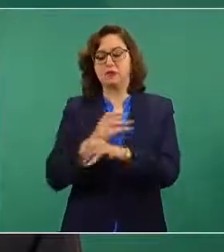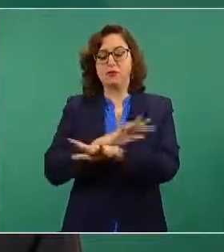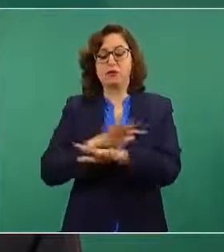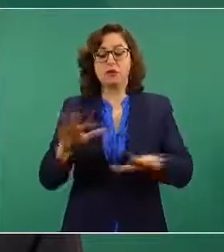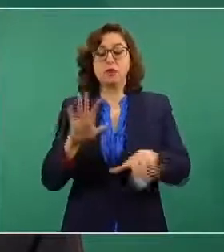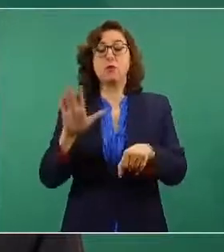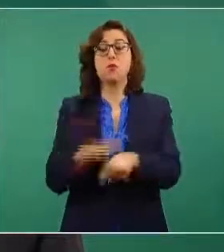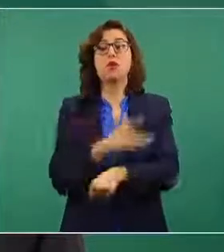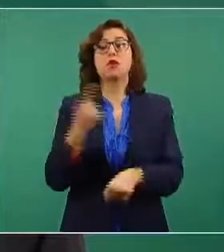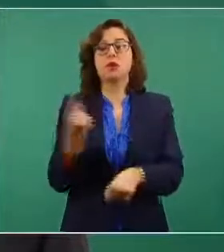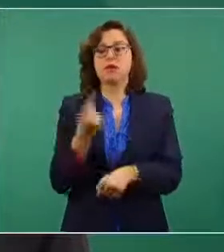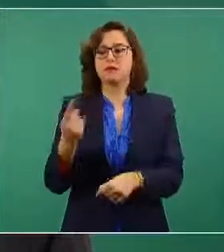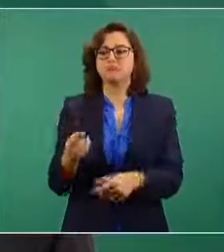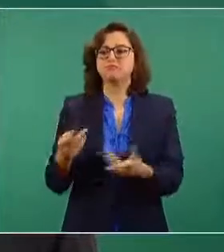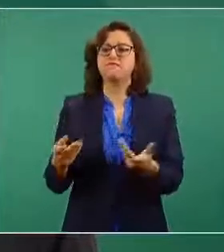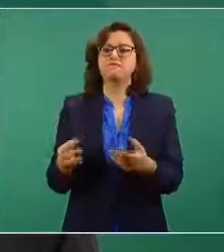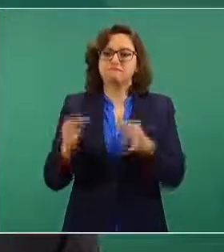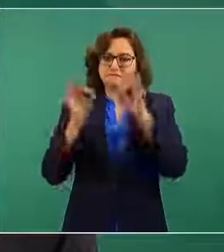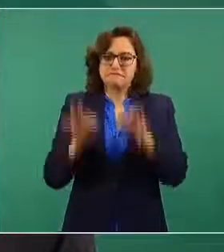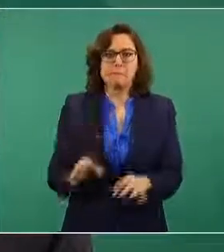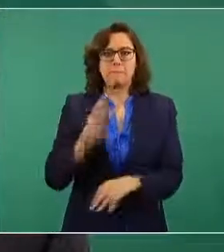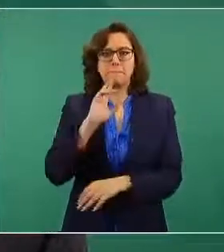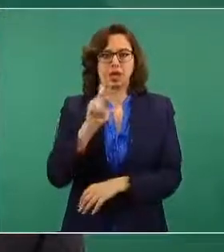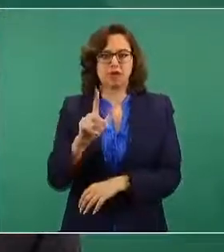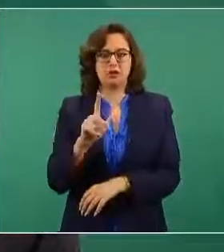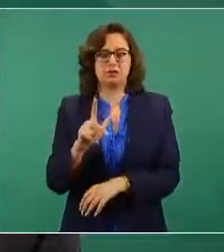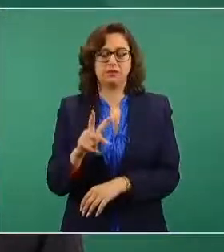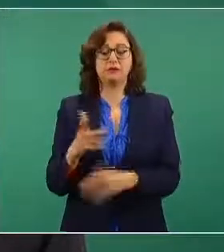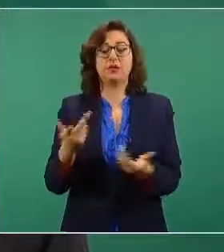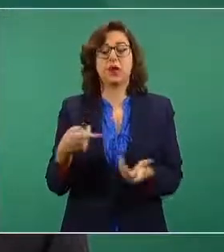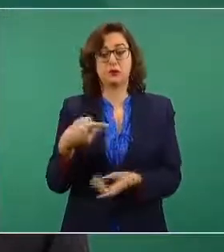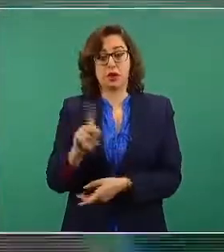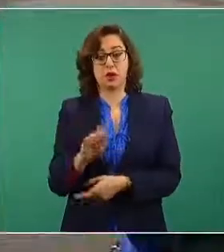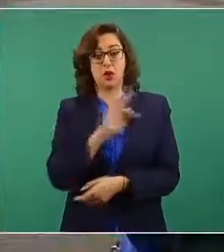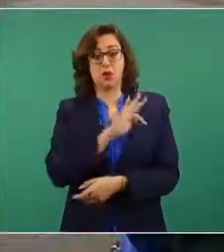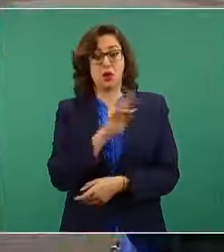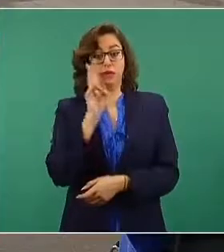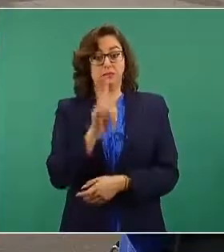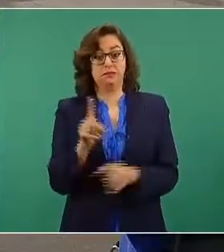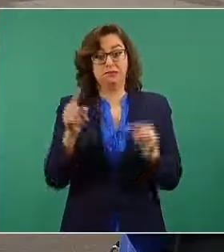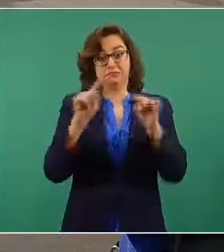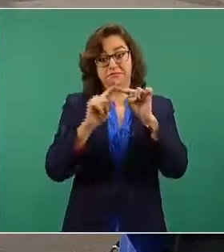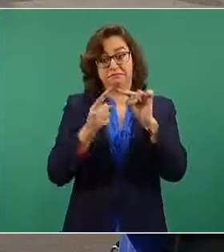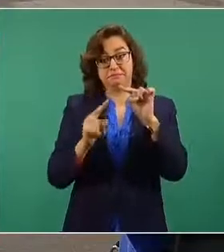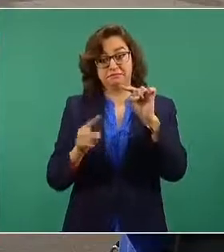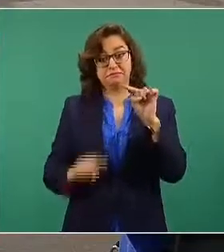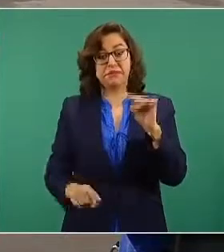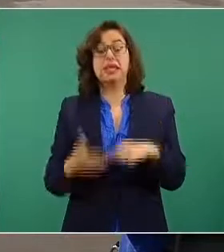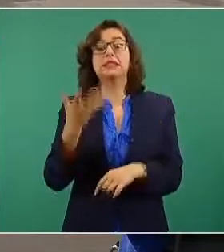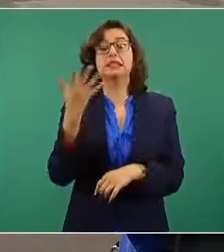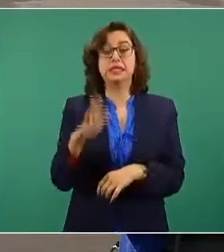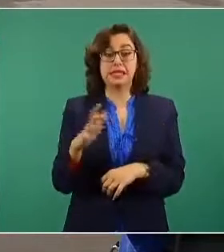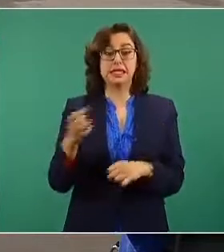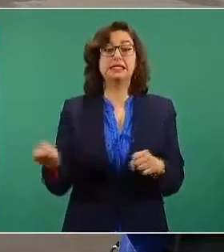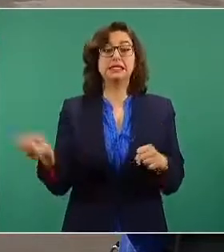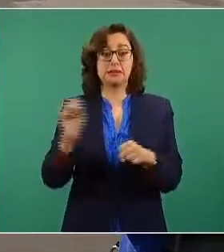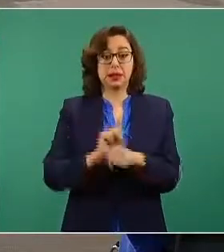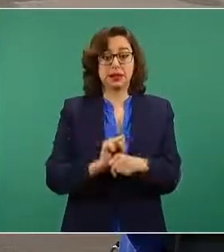en la gráfica, se ve que han pasado ya 10 semanas de reducción desde el